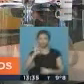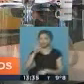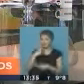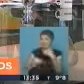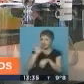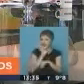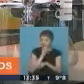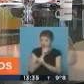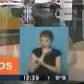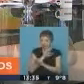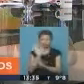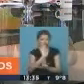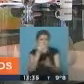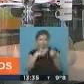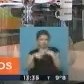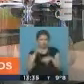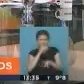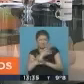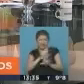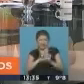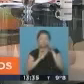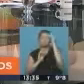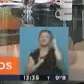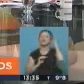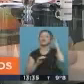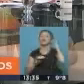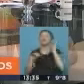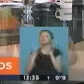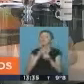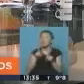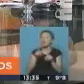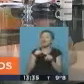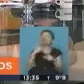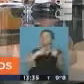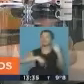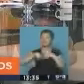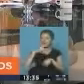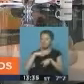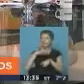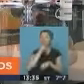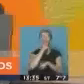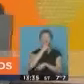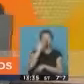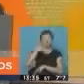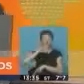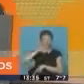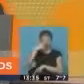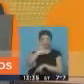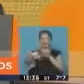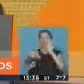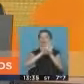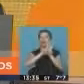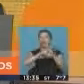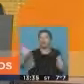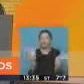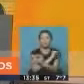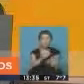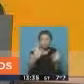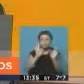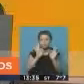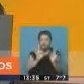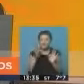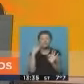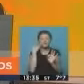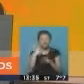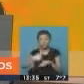trámite no hay que hacer ningún trámite y trámite parlamentario Tampoco porque ya la ley mañana se promulga y ya el tema está la reparación histórica ya es un